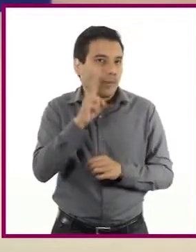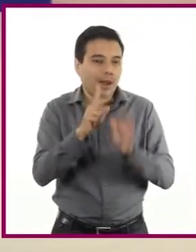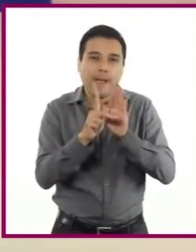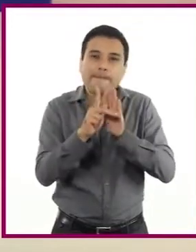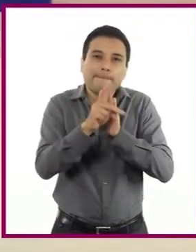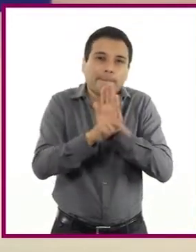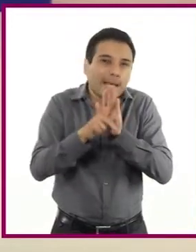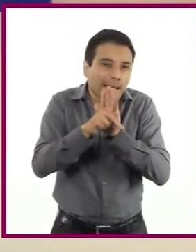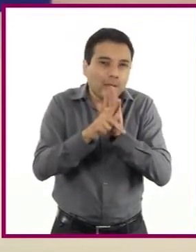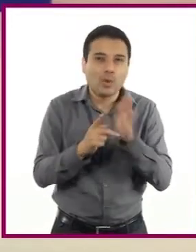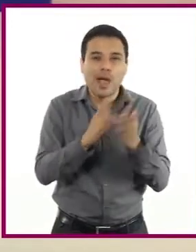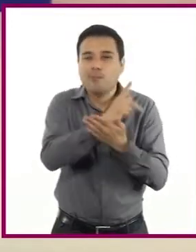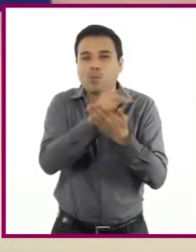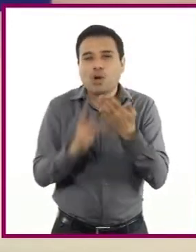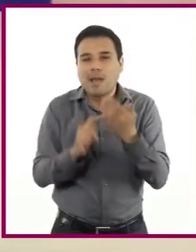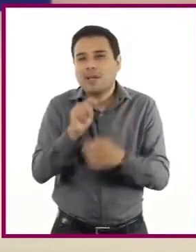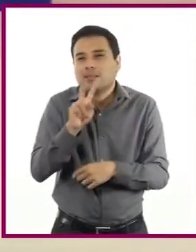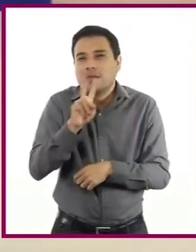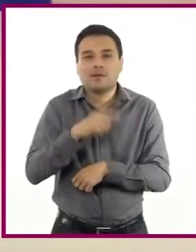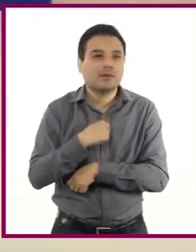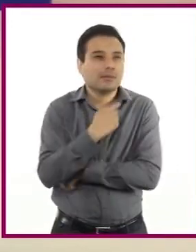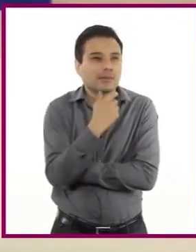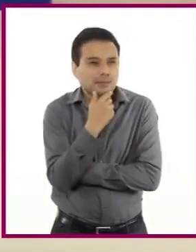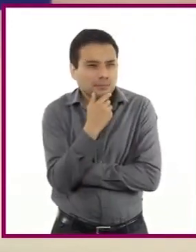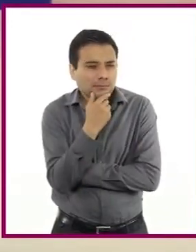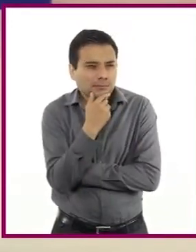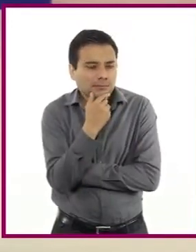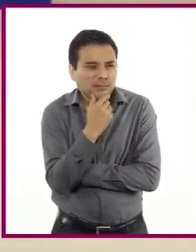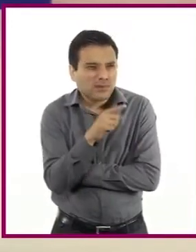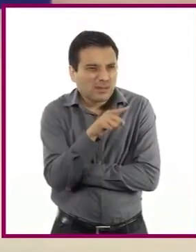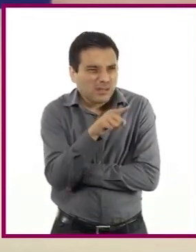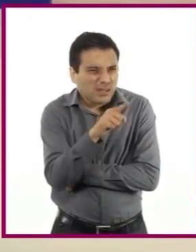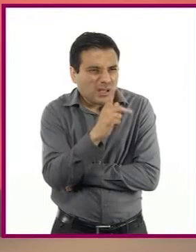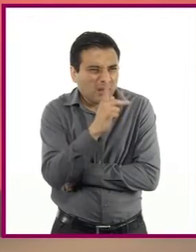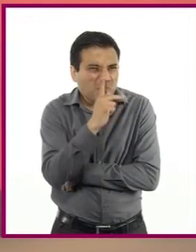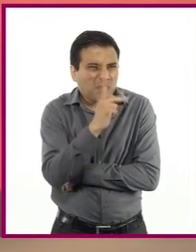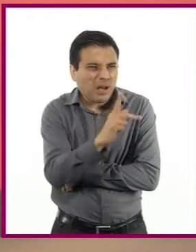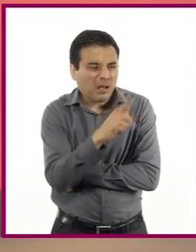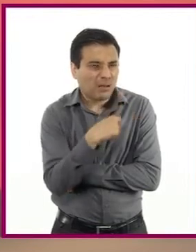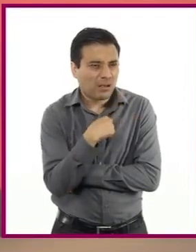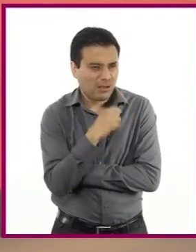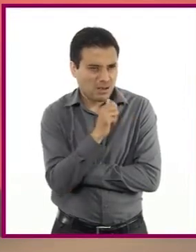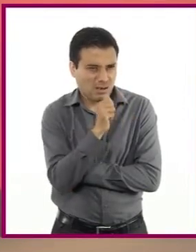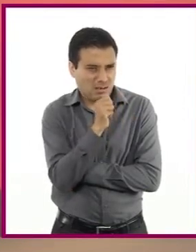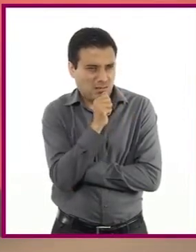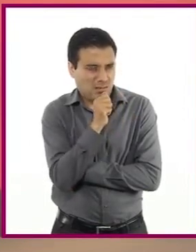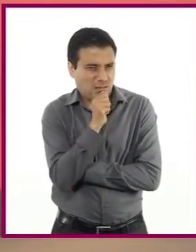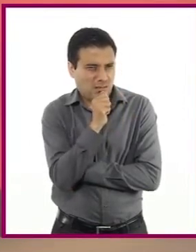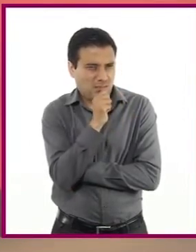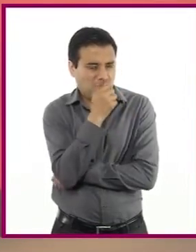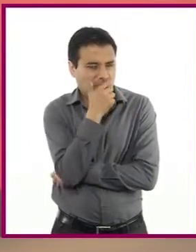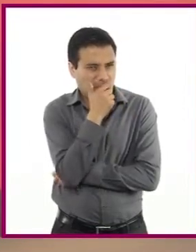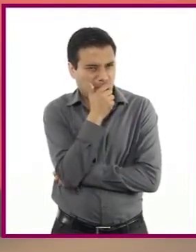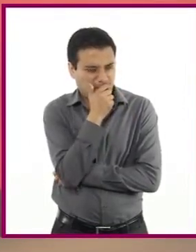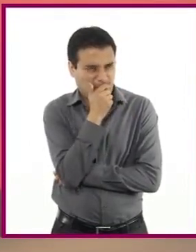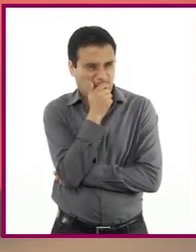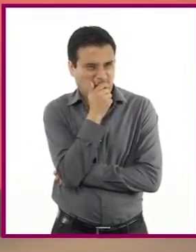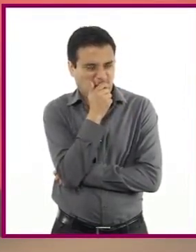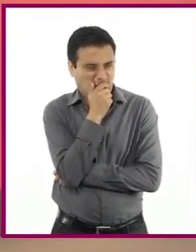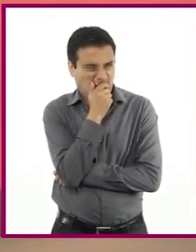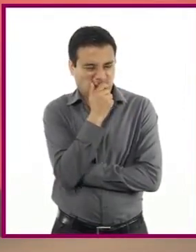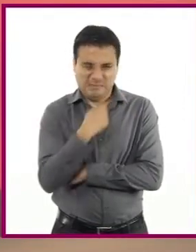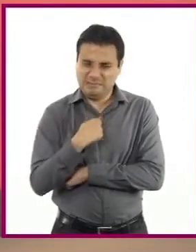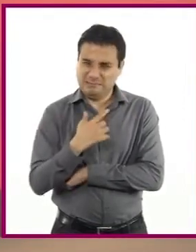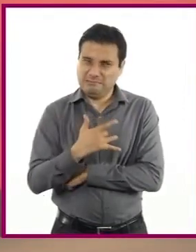programa favorito y alguien pronuncia una palabra cuyo significado no entendemos con claridad. Tratamos de inferir